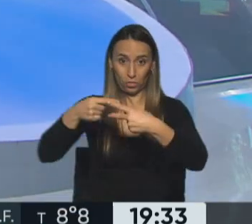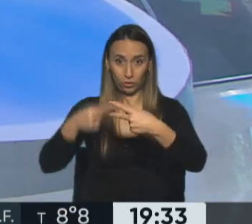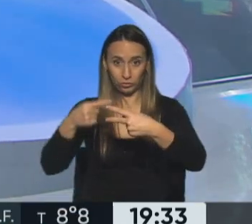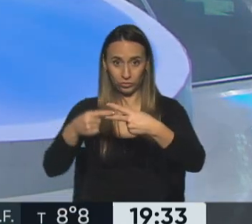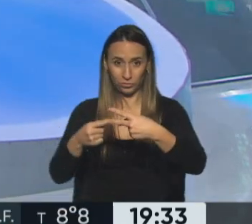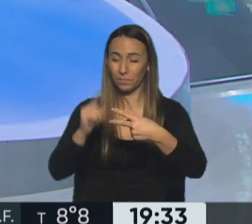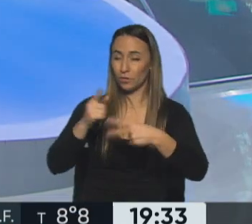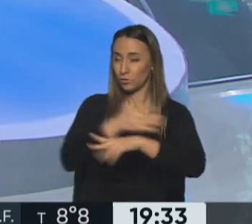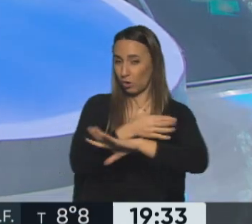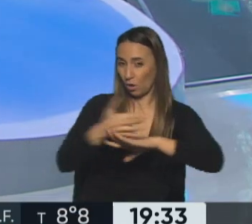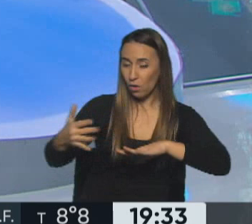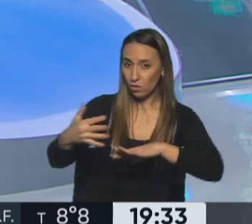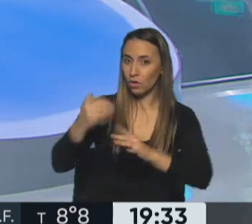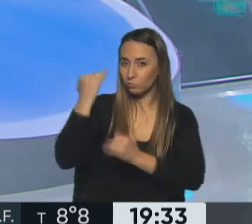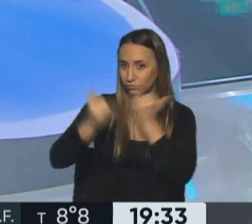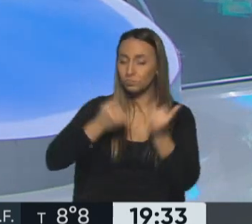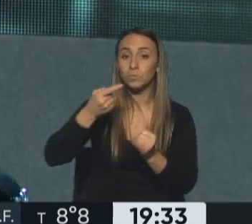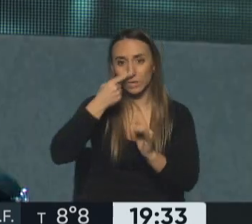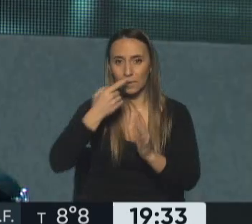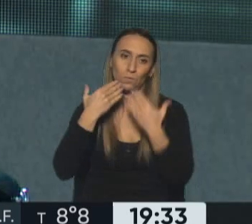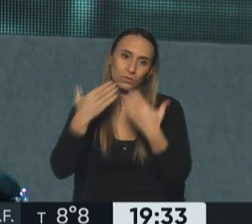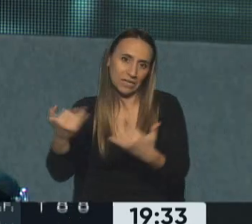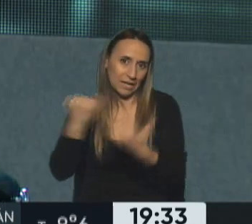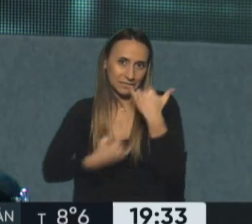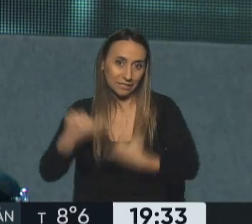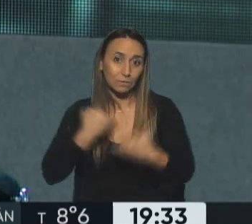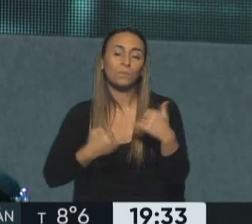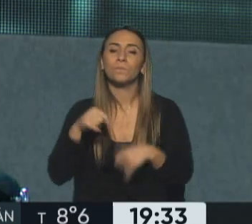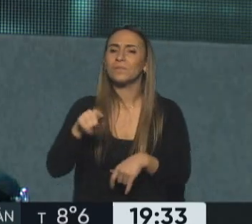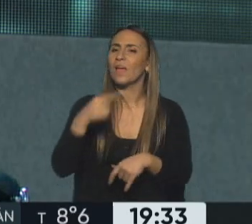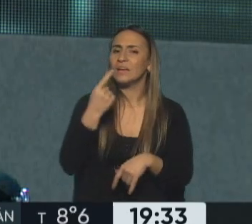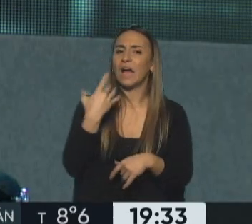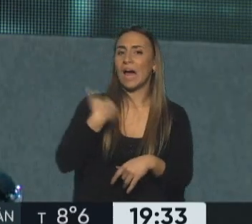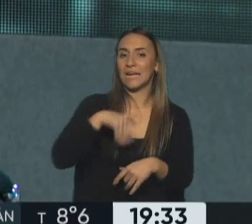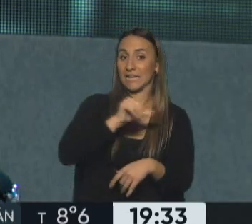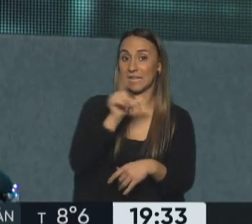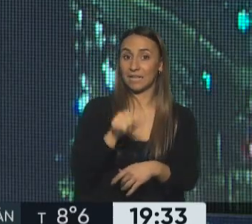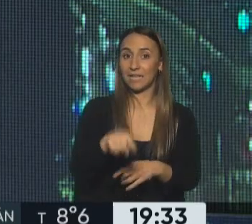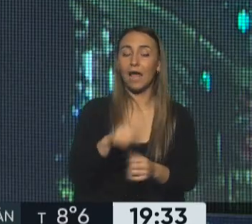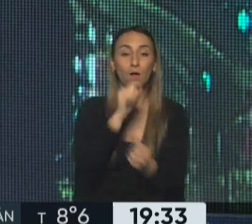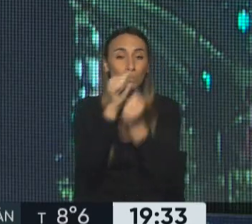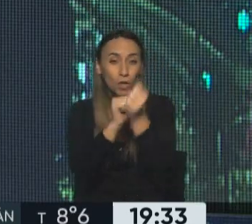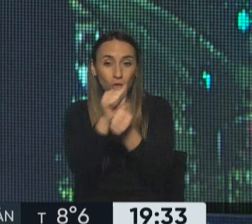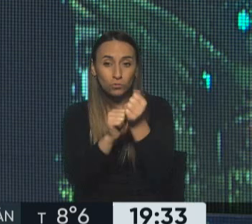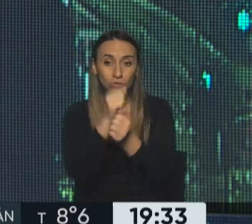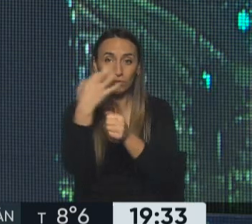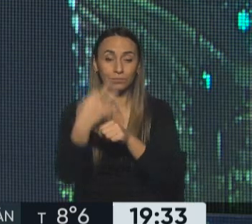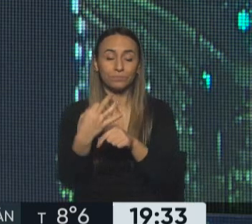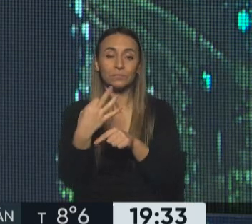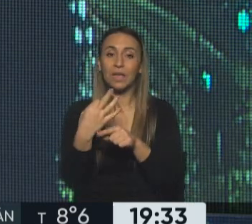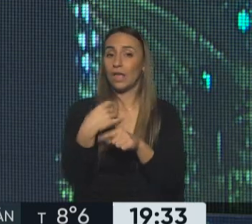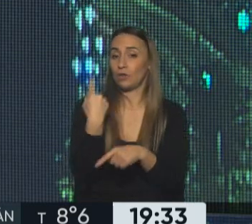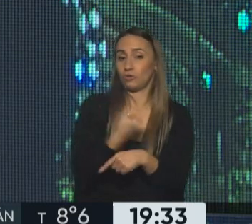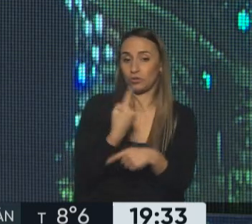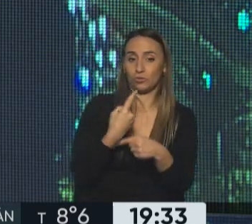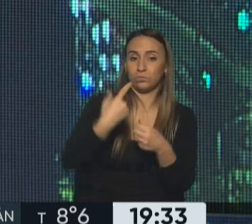todo lo que hemos escuchado, que es muy interesante, Víctor. Le agradecemos mucho que esté aquí. Usted dice Argentina produce de lo que consumimos